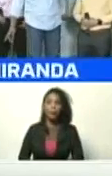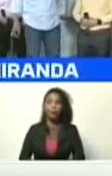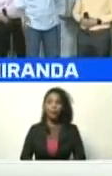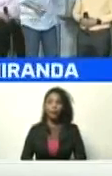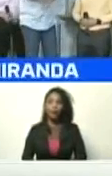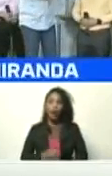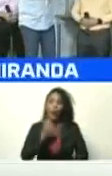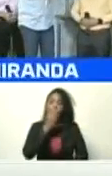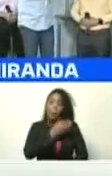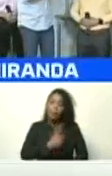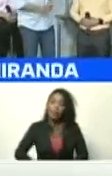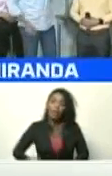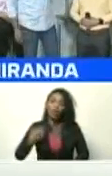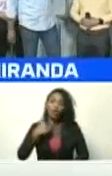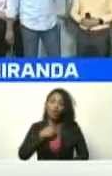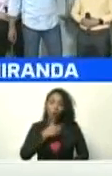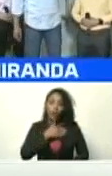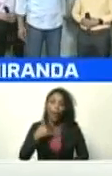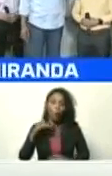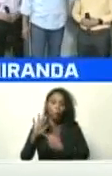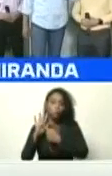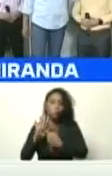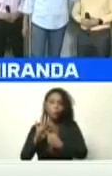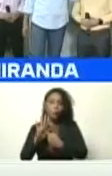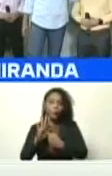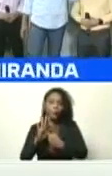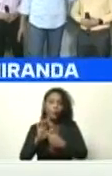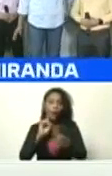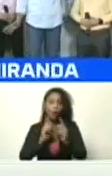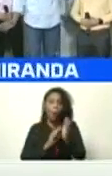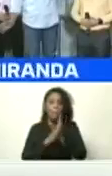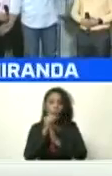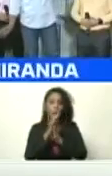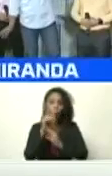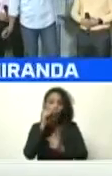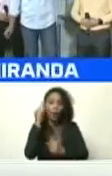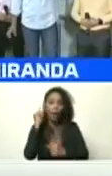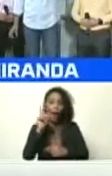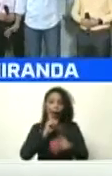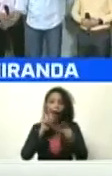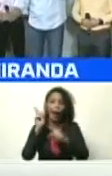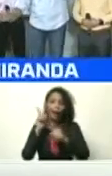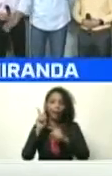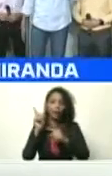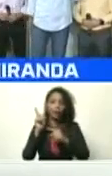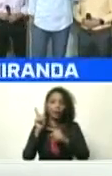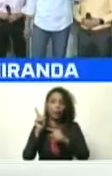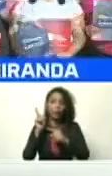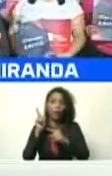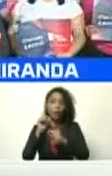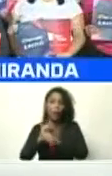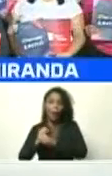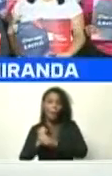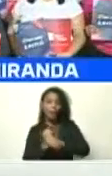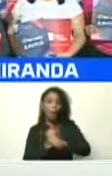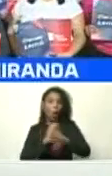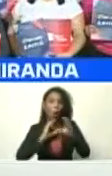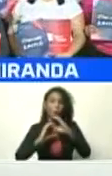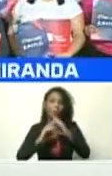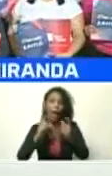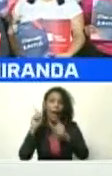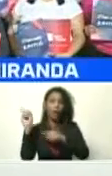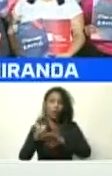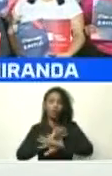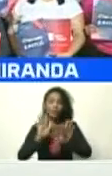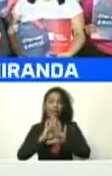Bueno, presidente, también quería mostrarle aquí parte de los emprendedores, las emprendedoras, ellos están turno al bate, si usted quiere conversar con ellos, que han